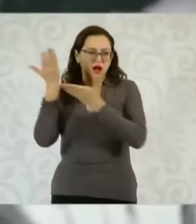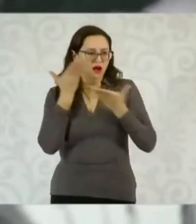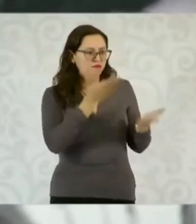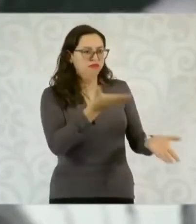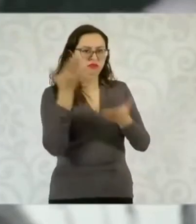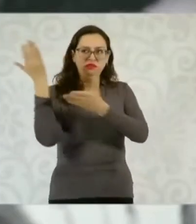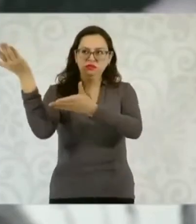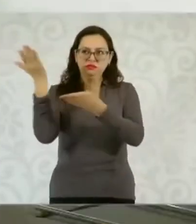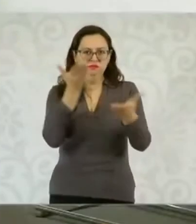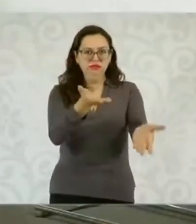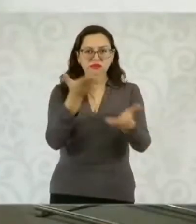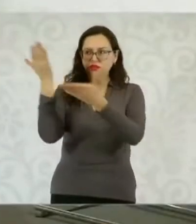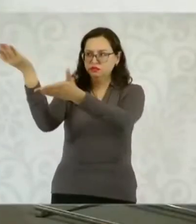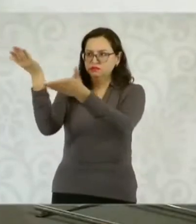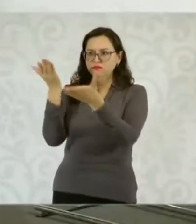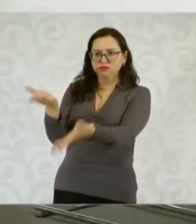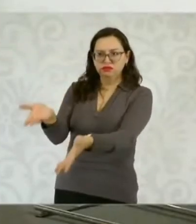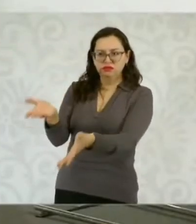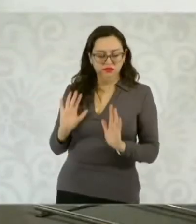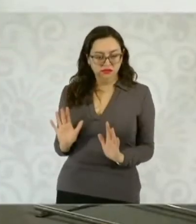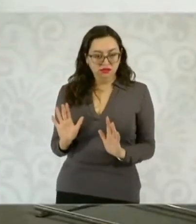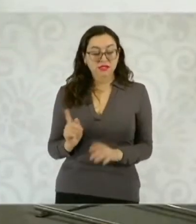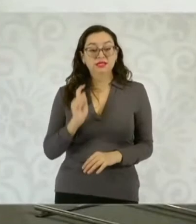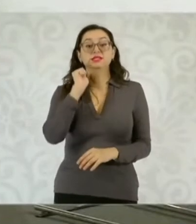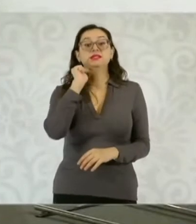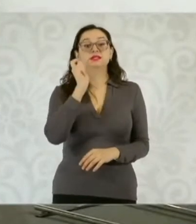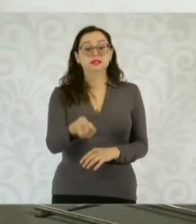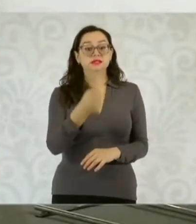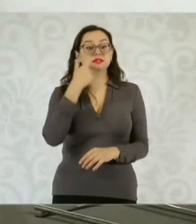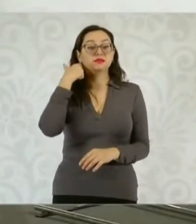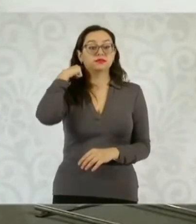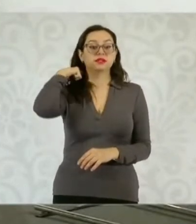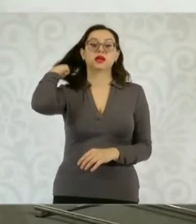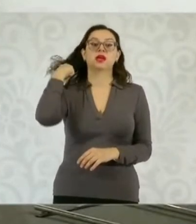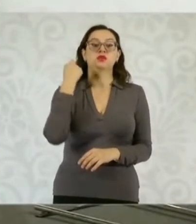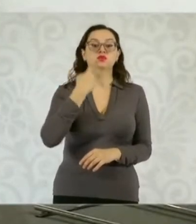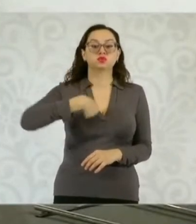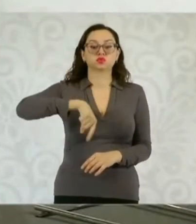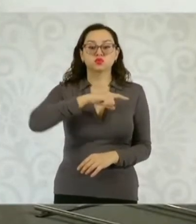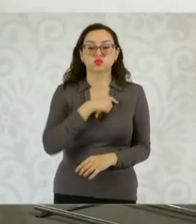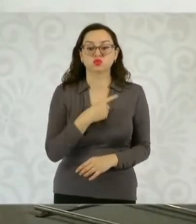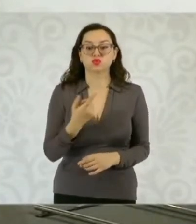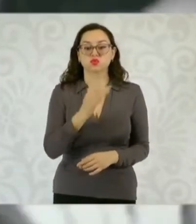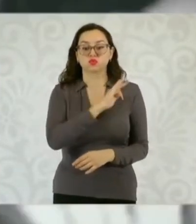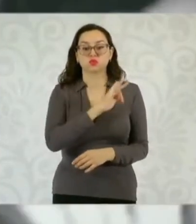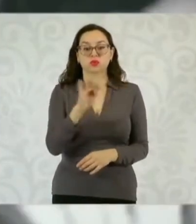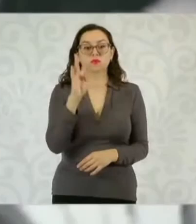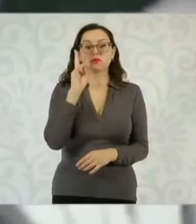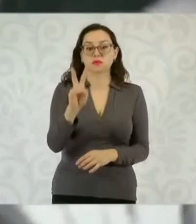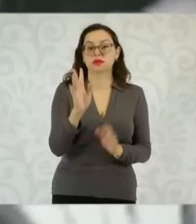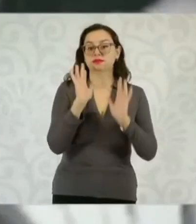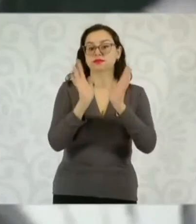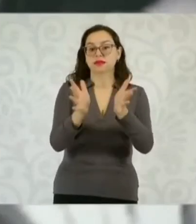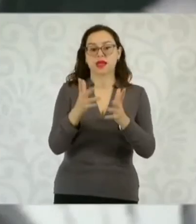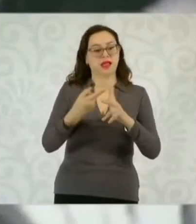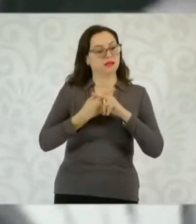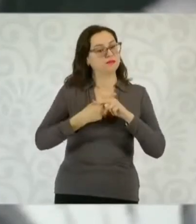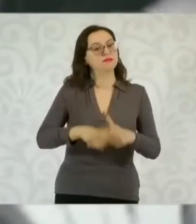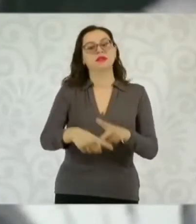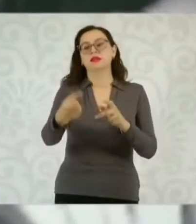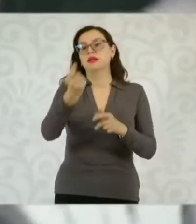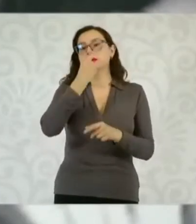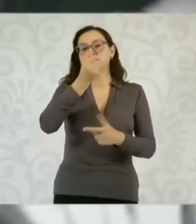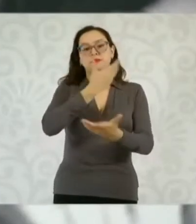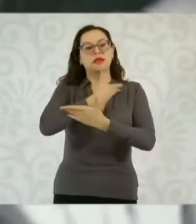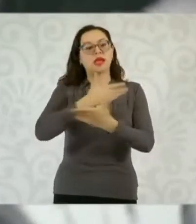y los centros de salud. ¿Qué significa eso? Que vamos a empezar a ver, creemos, entregas a partir del 3 de marzo, de acuerdo a lo que hemos establecido